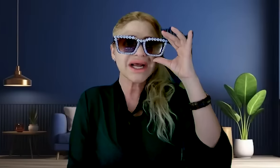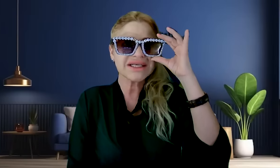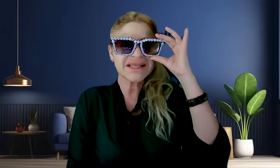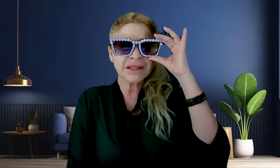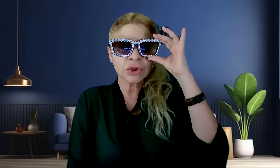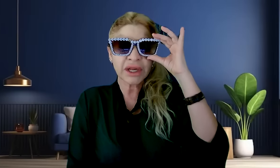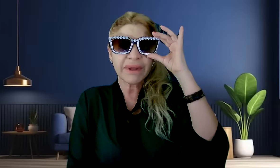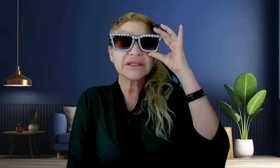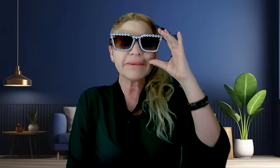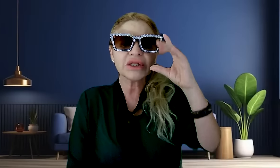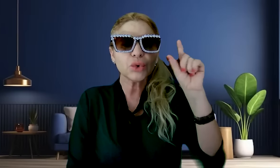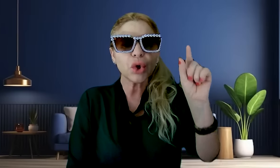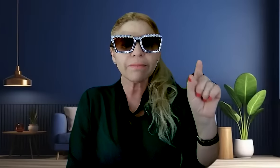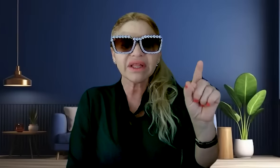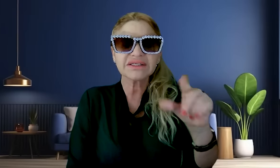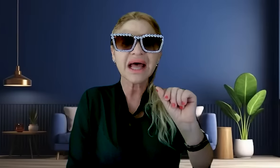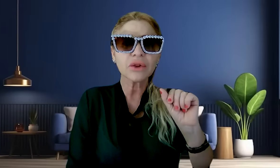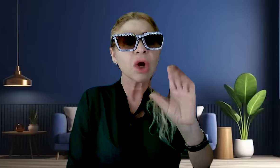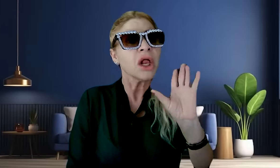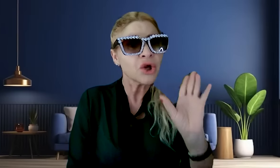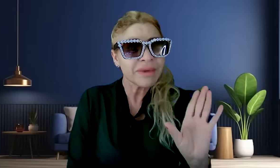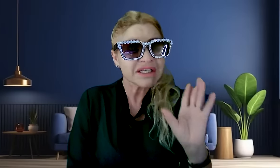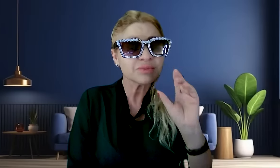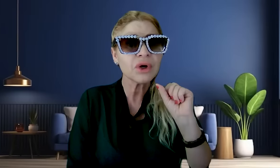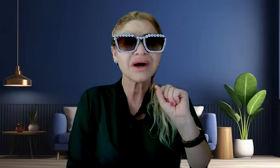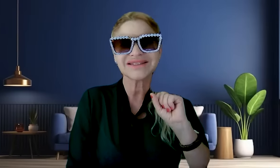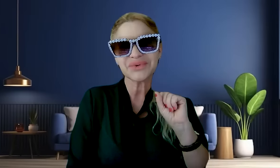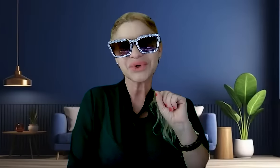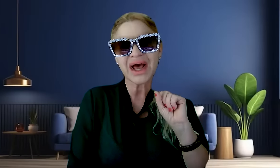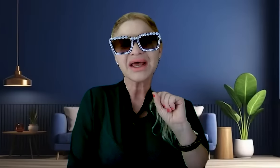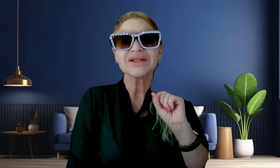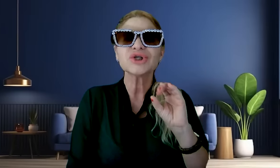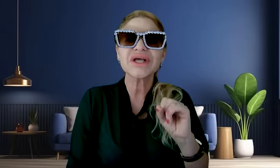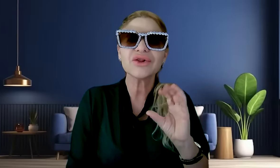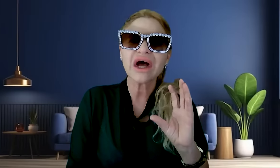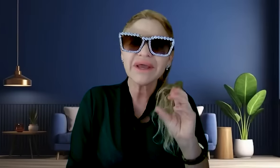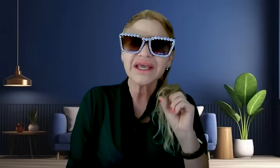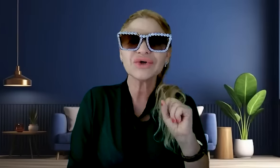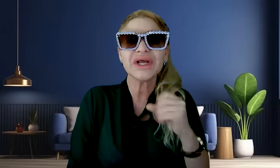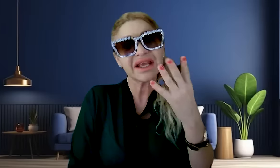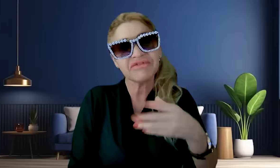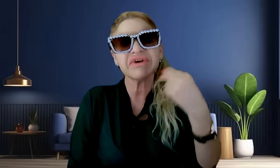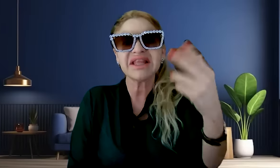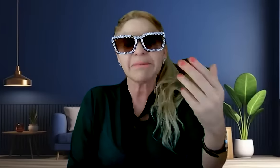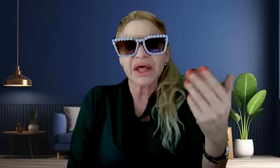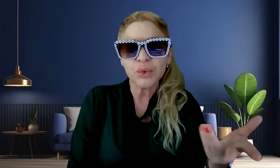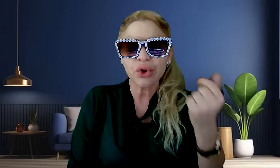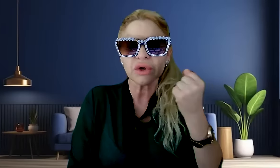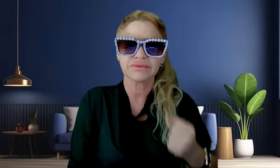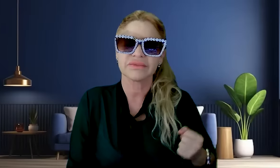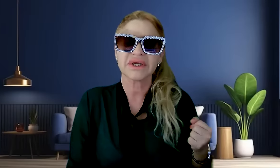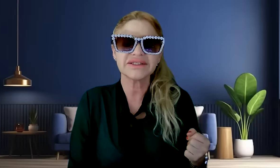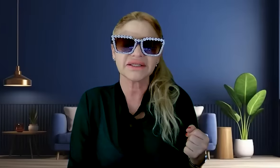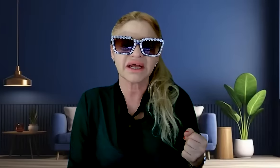están organizando repentinamente un golpe de Estado. Lo mismo asegura Diosdado Cabello, el jefe de